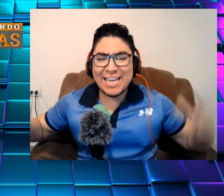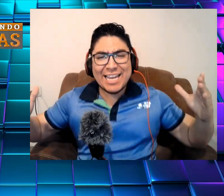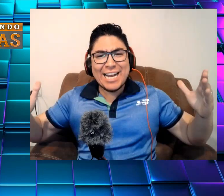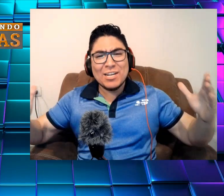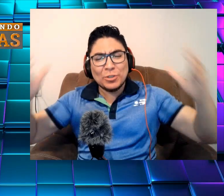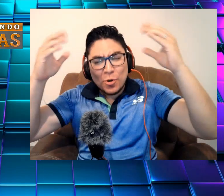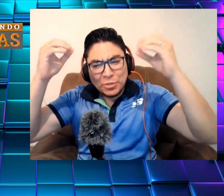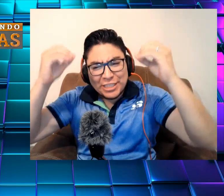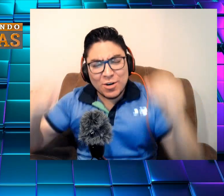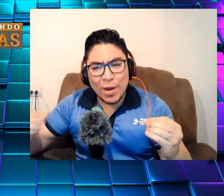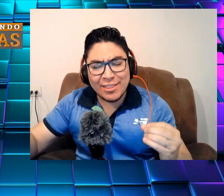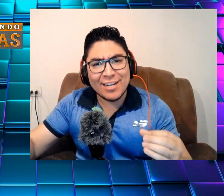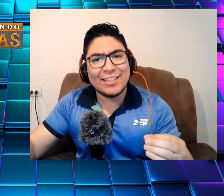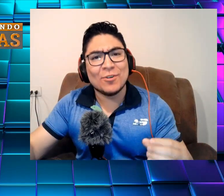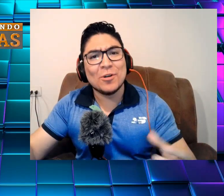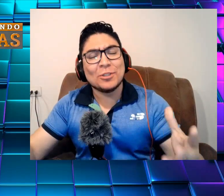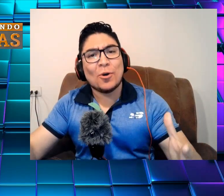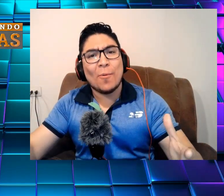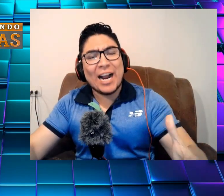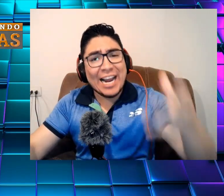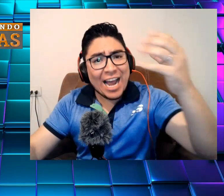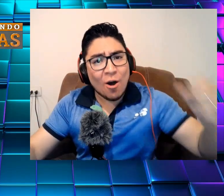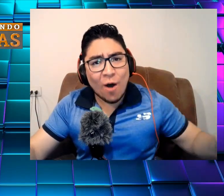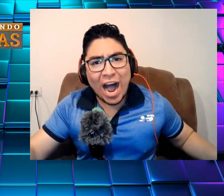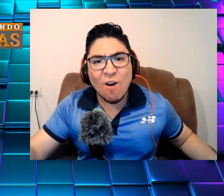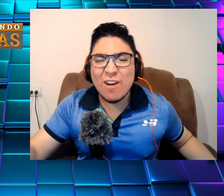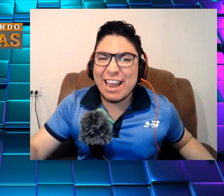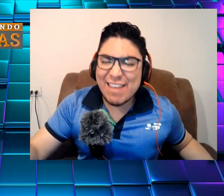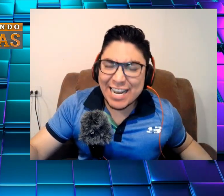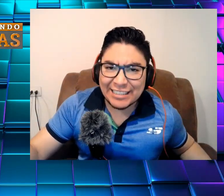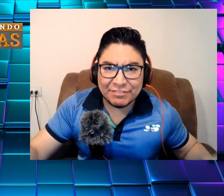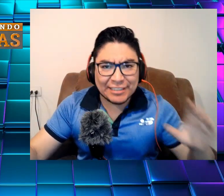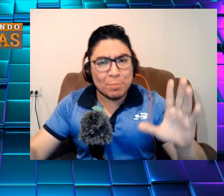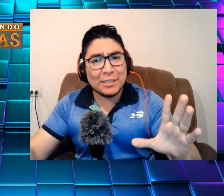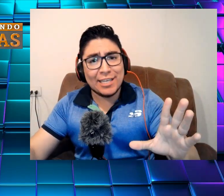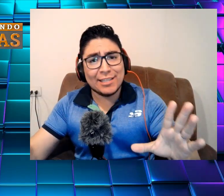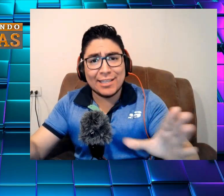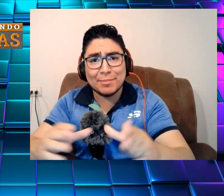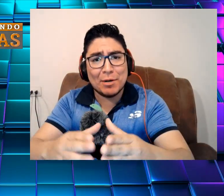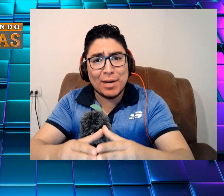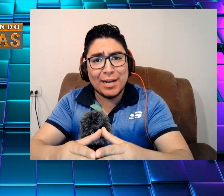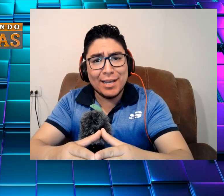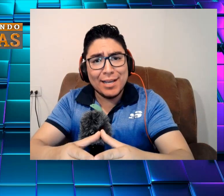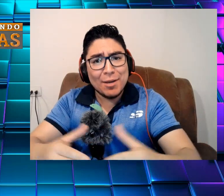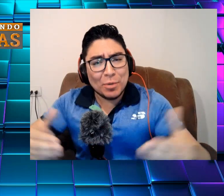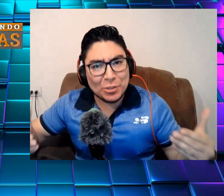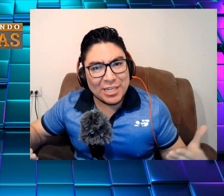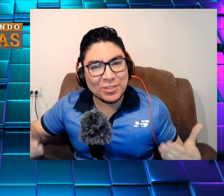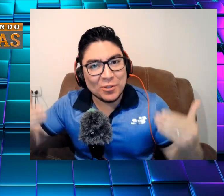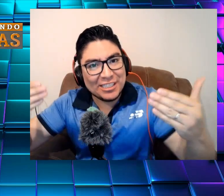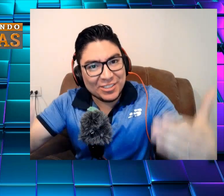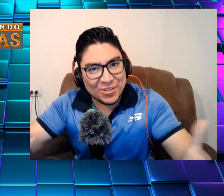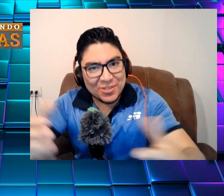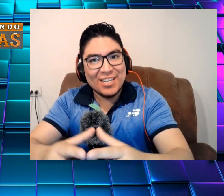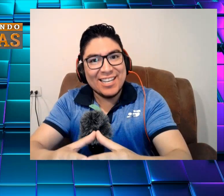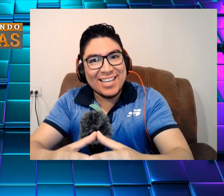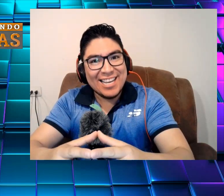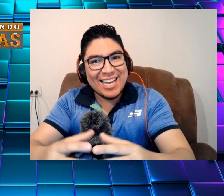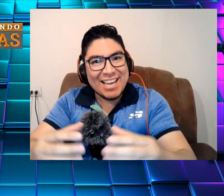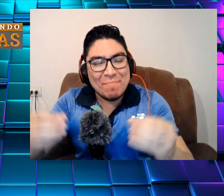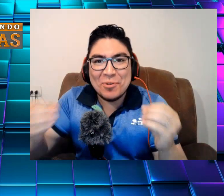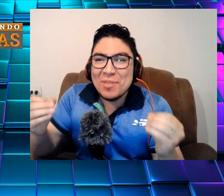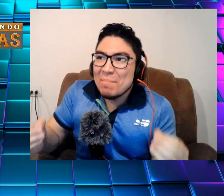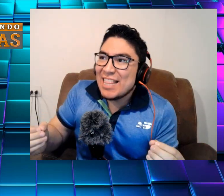y mexicanos como se encuentran te conozco bacalao aunque vengas disfraz al presidente andrés manuel pues hoy les contesto